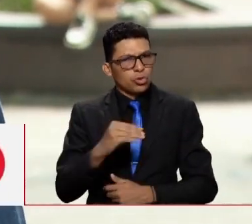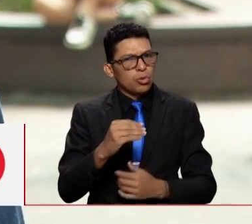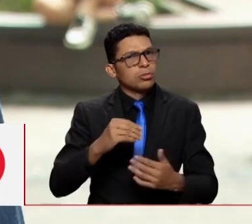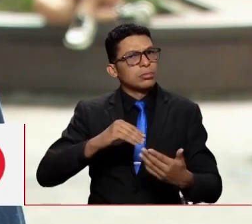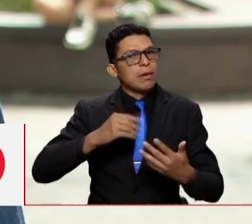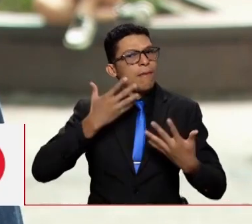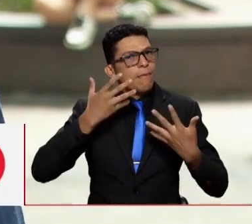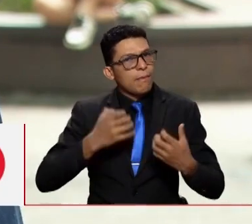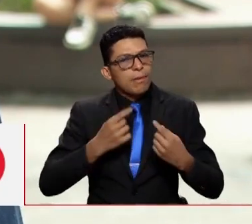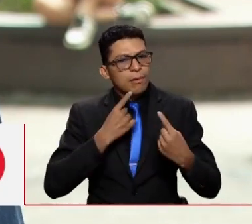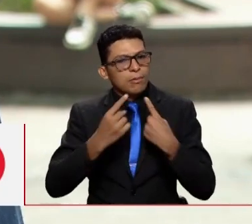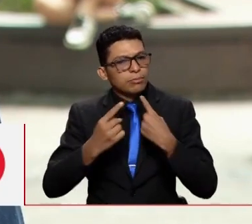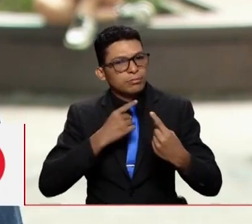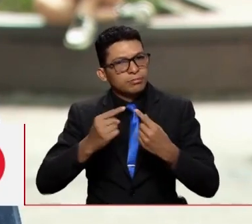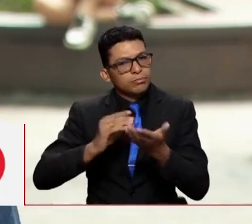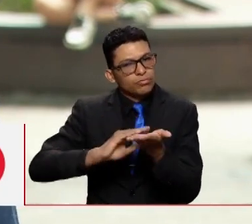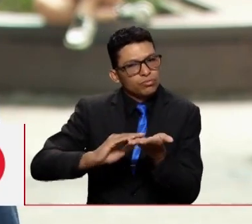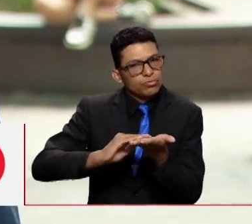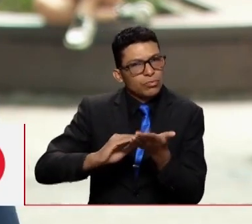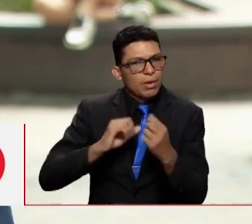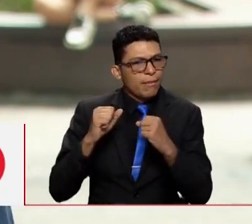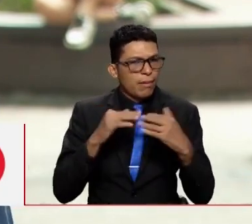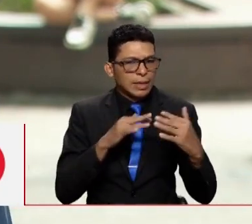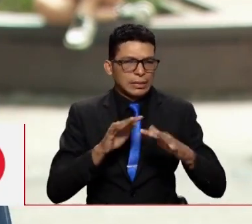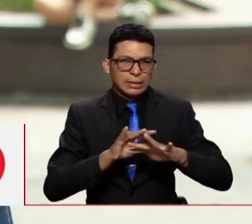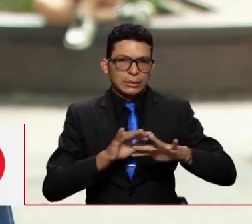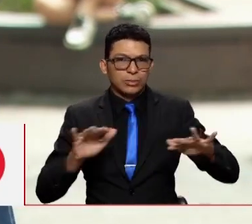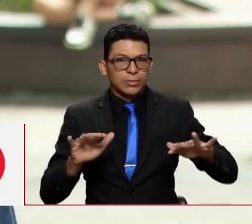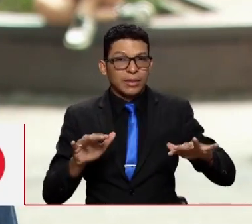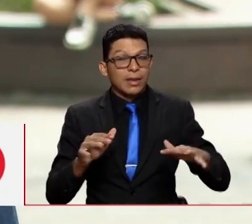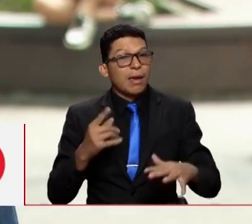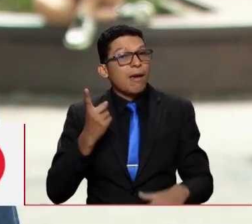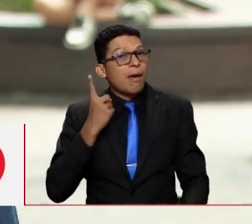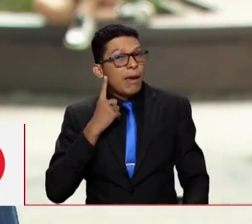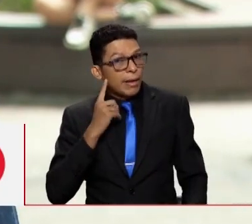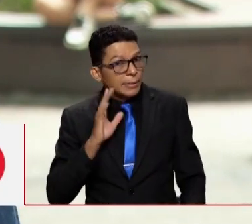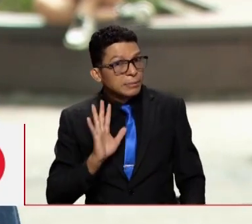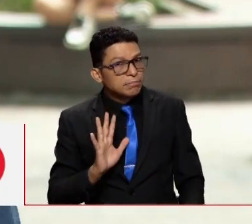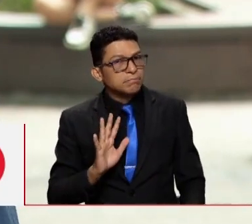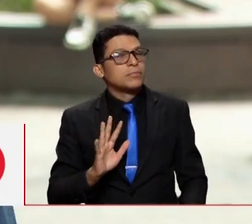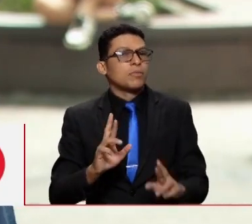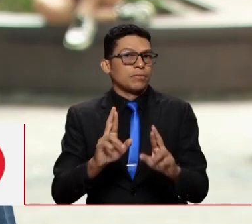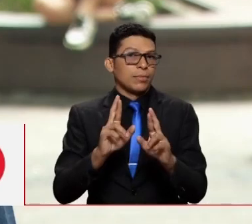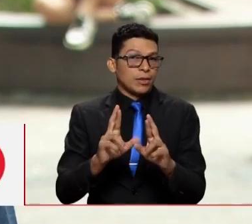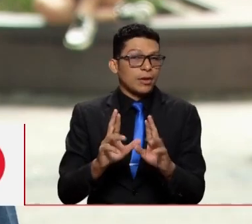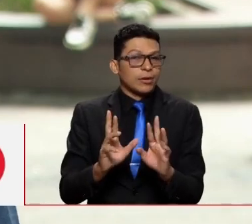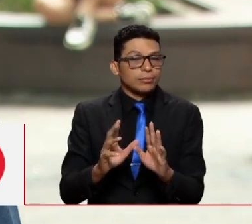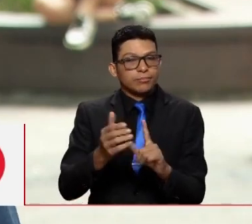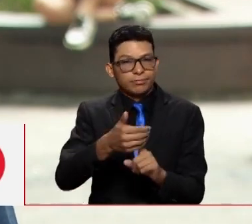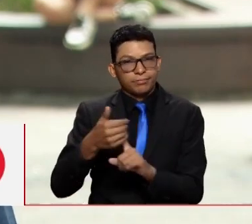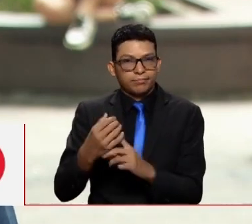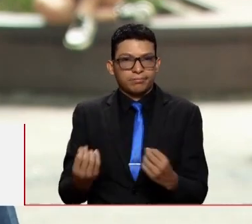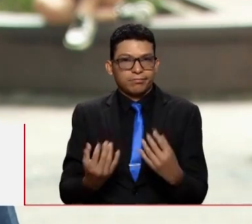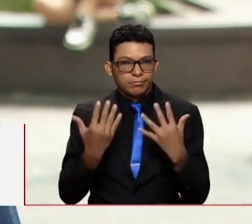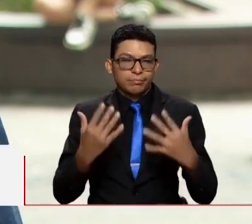construir desde el diálogo una solución a la guerra, y eso es que todos lo que esperamos, porque es proteger la